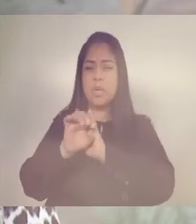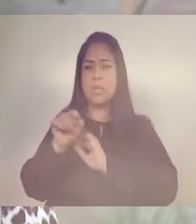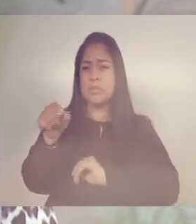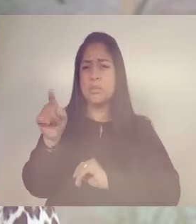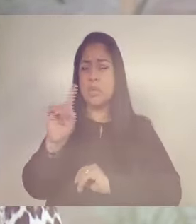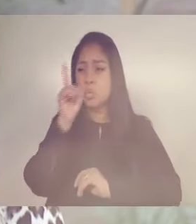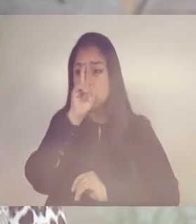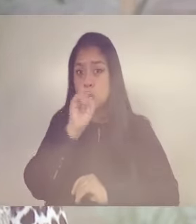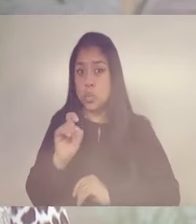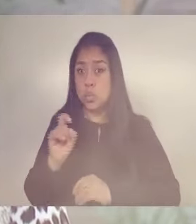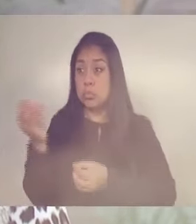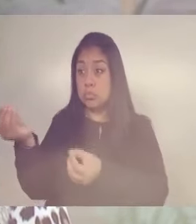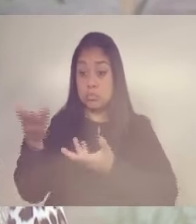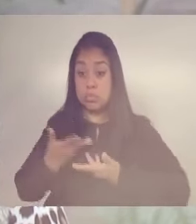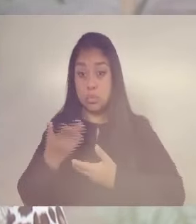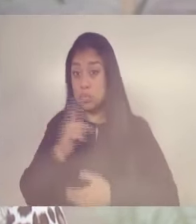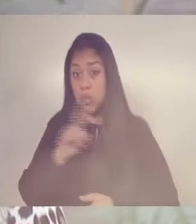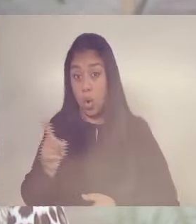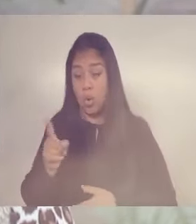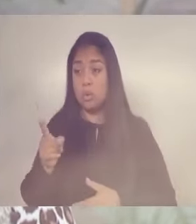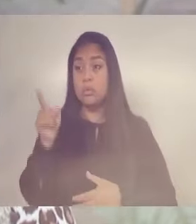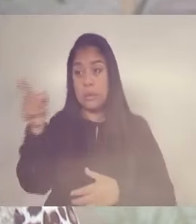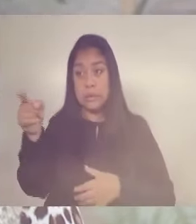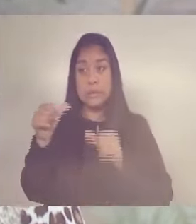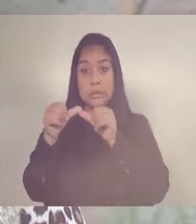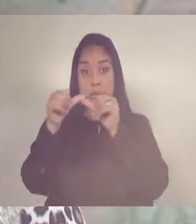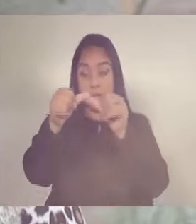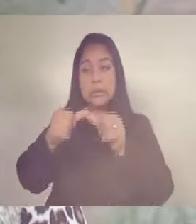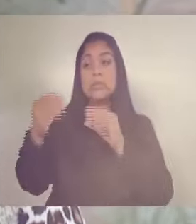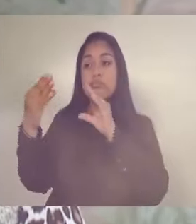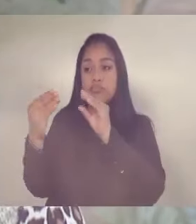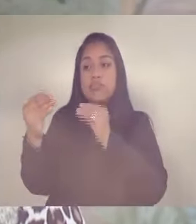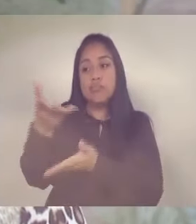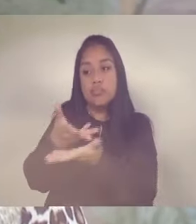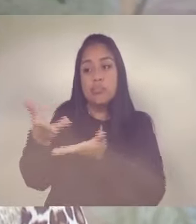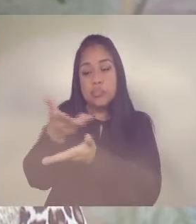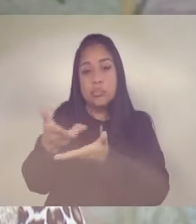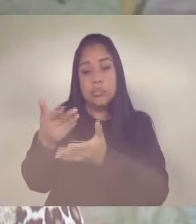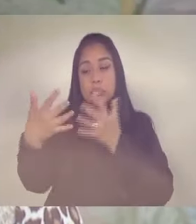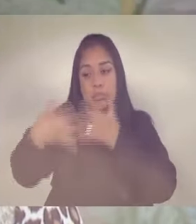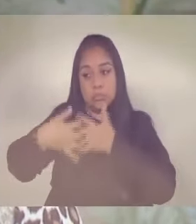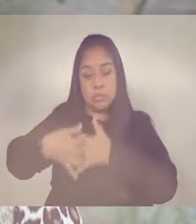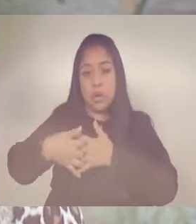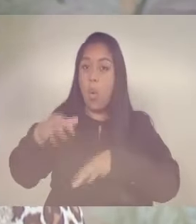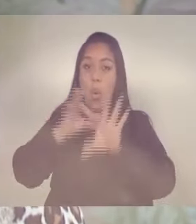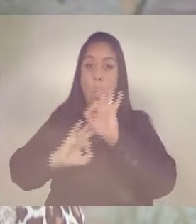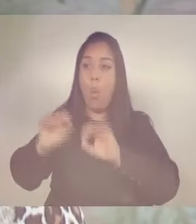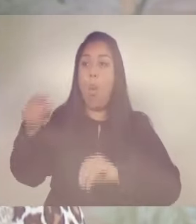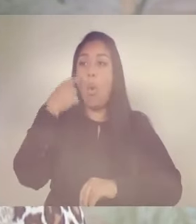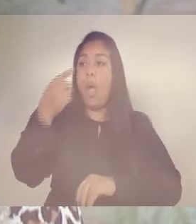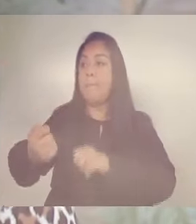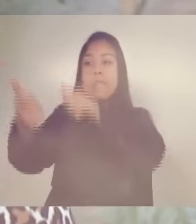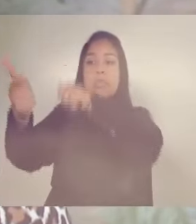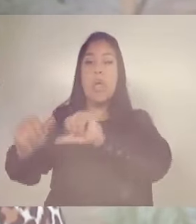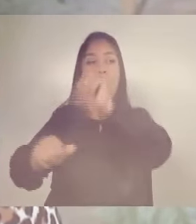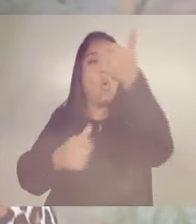plan tienen ya, o sea, ¿se seguiría entonces en una conciliación con la empresa o entonces definitivamente se buscaría otra